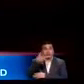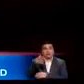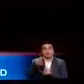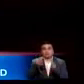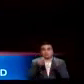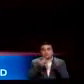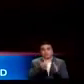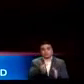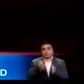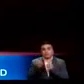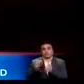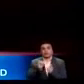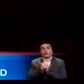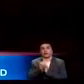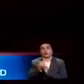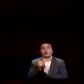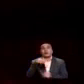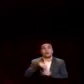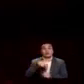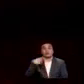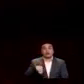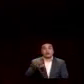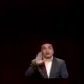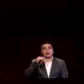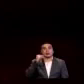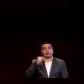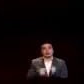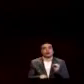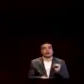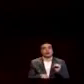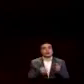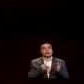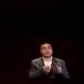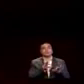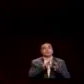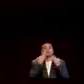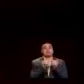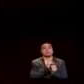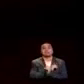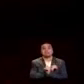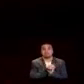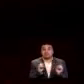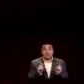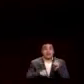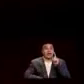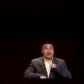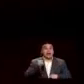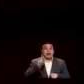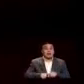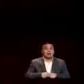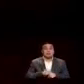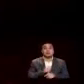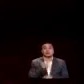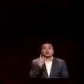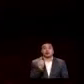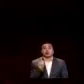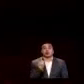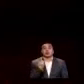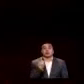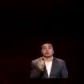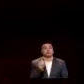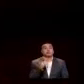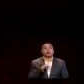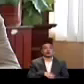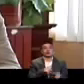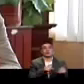de cada uno. Este miércoles fue el adiós del último. Sin familia que lo llore, sin amigos, en completa soledad